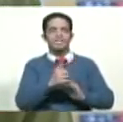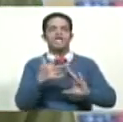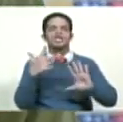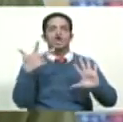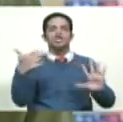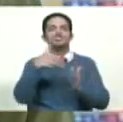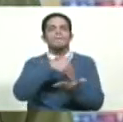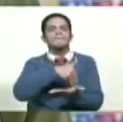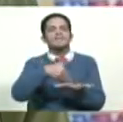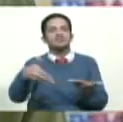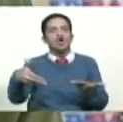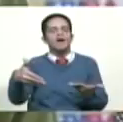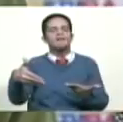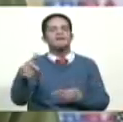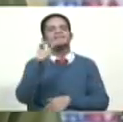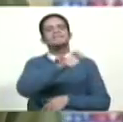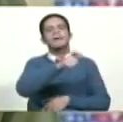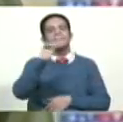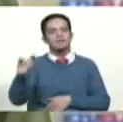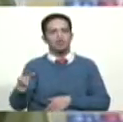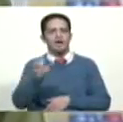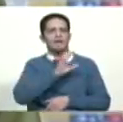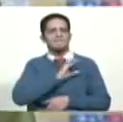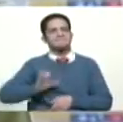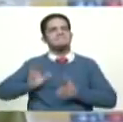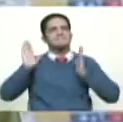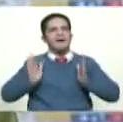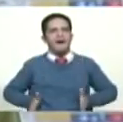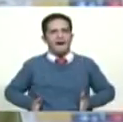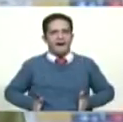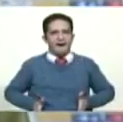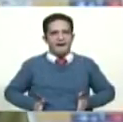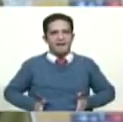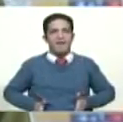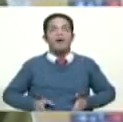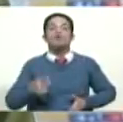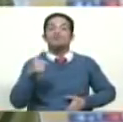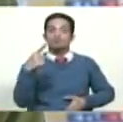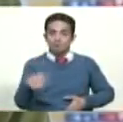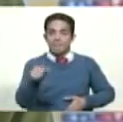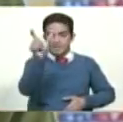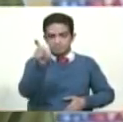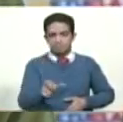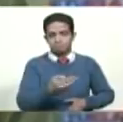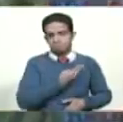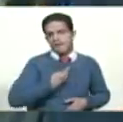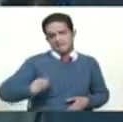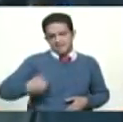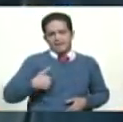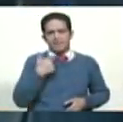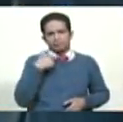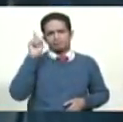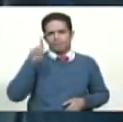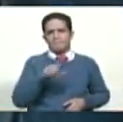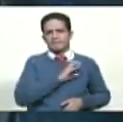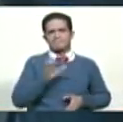millones de cristianos evangélicos de Venezuela, tienen a un presidente cristiano.